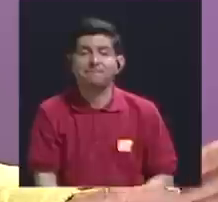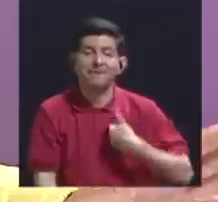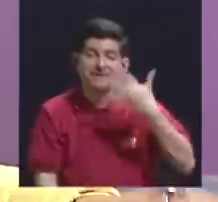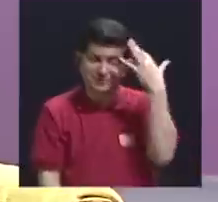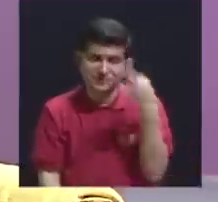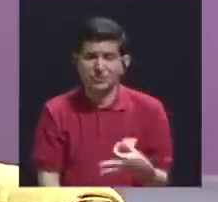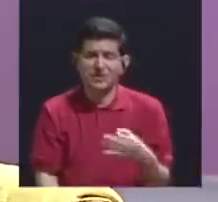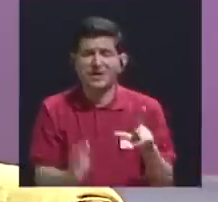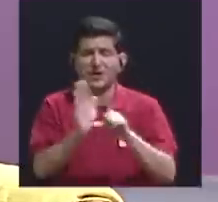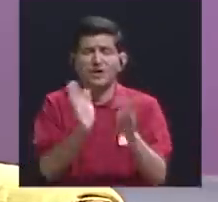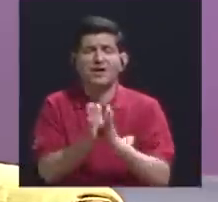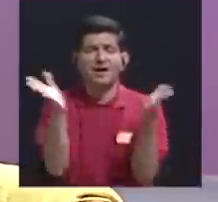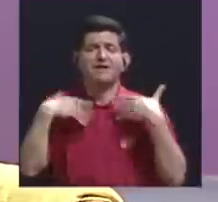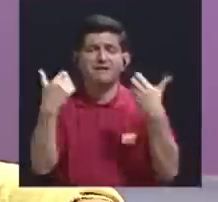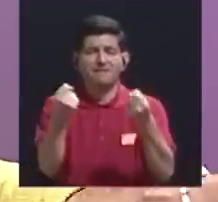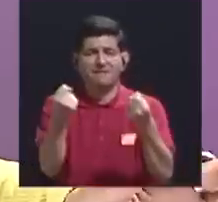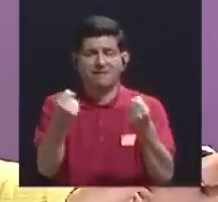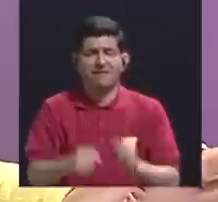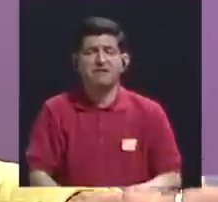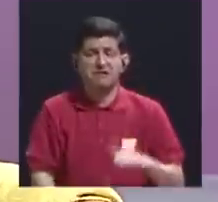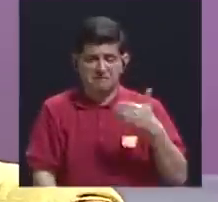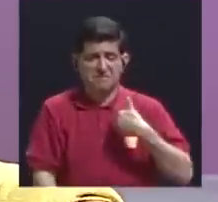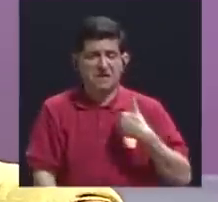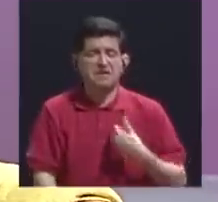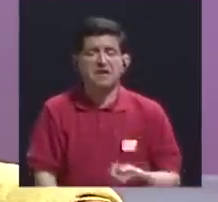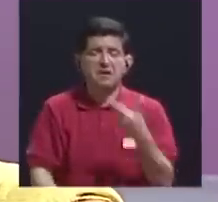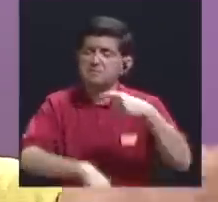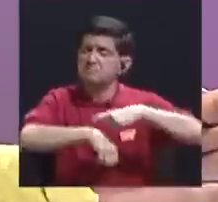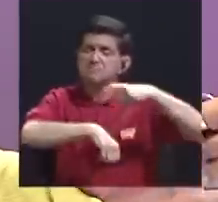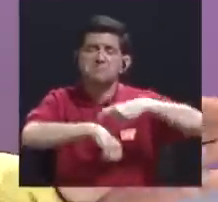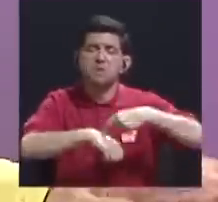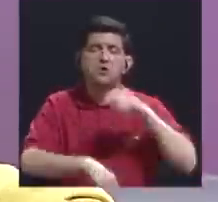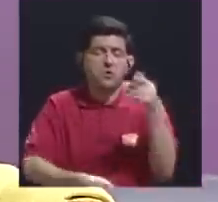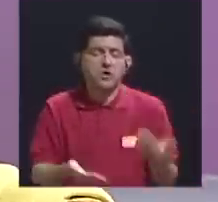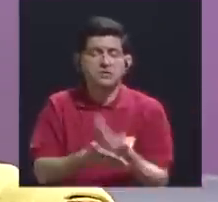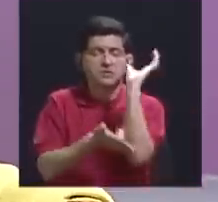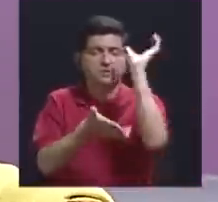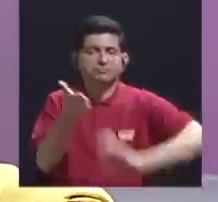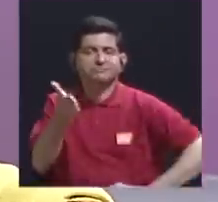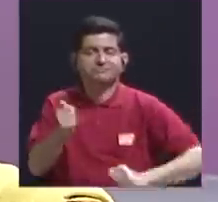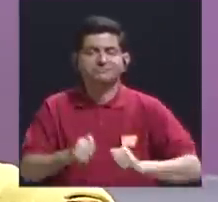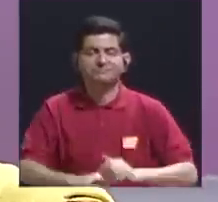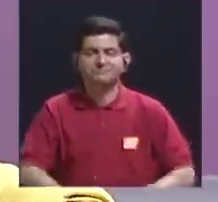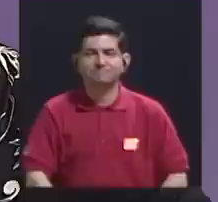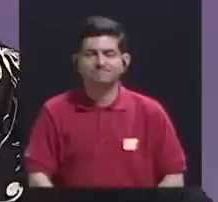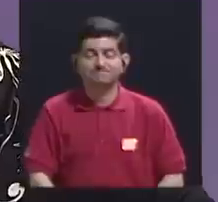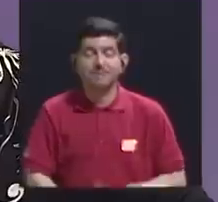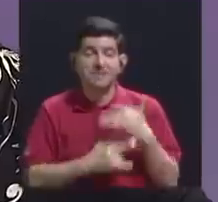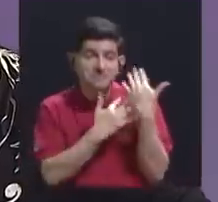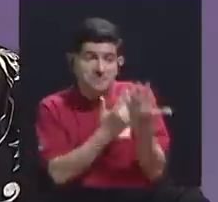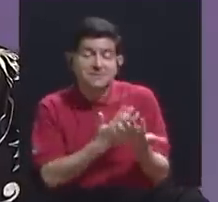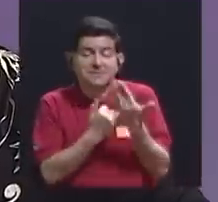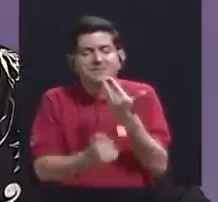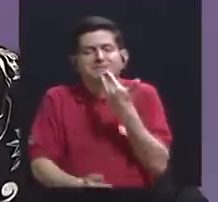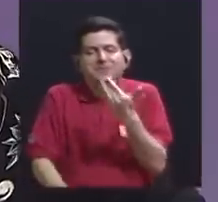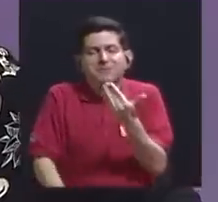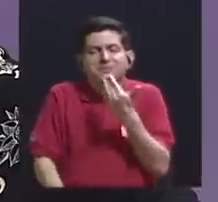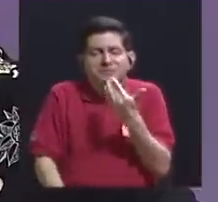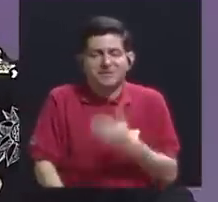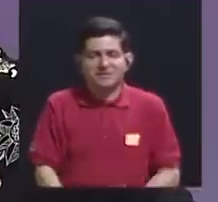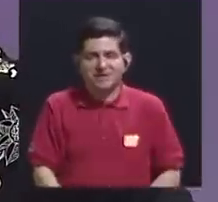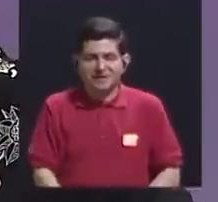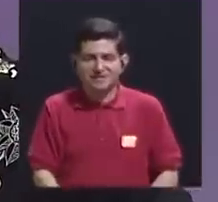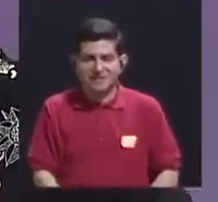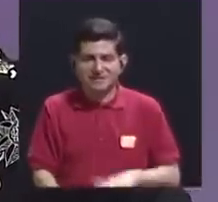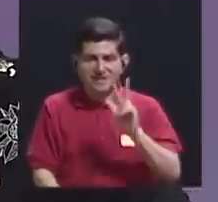creo que la ley general de salud contará dentro de poco con este nuevo capítulo así esperamos y les agradecemos a